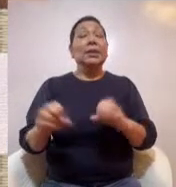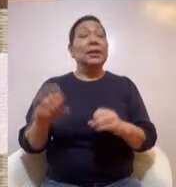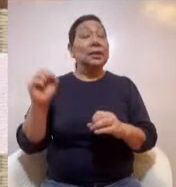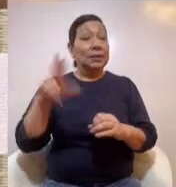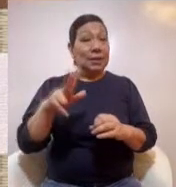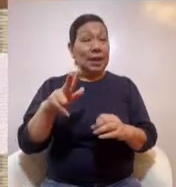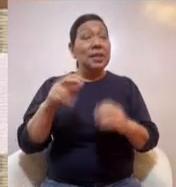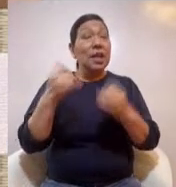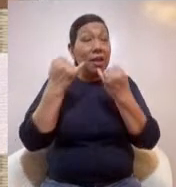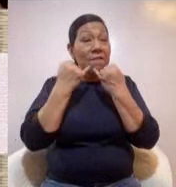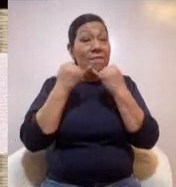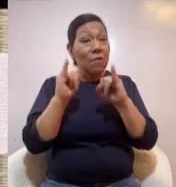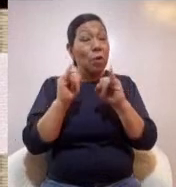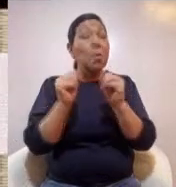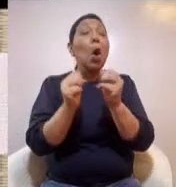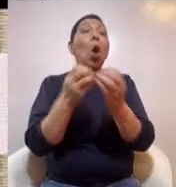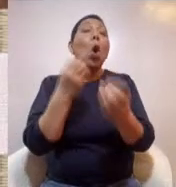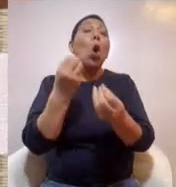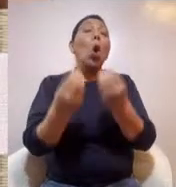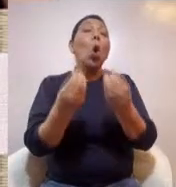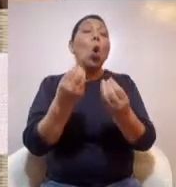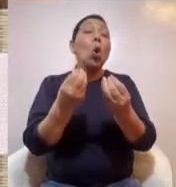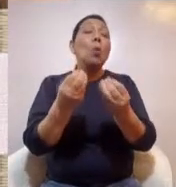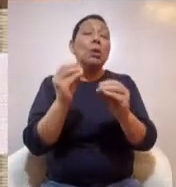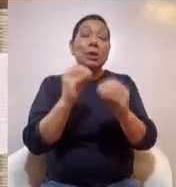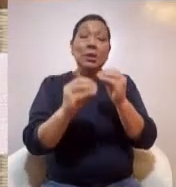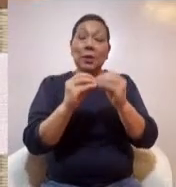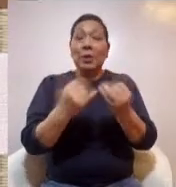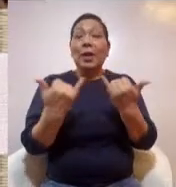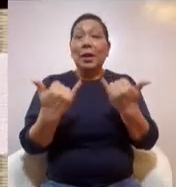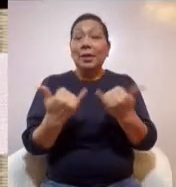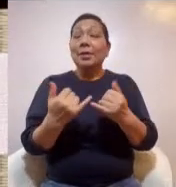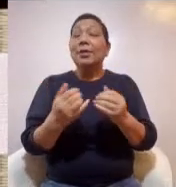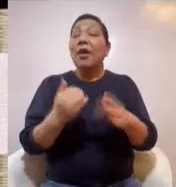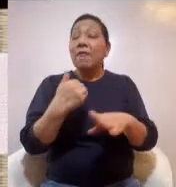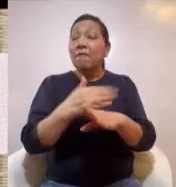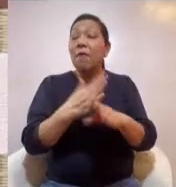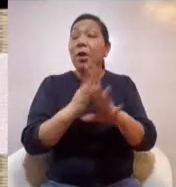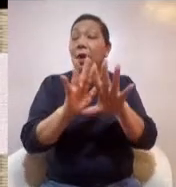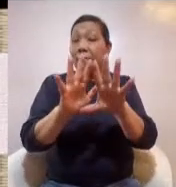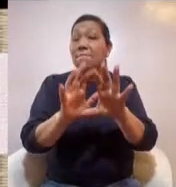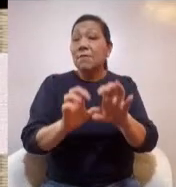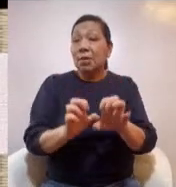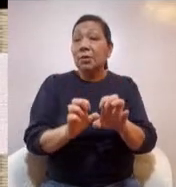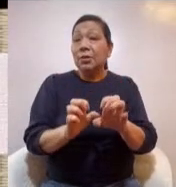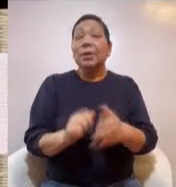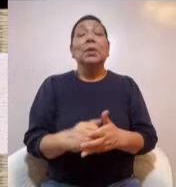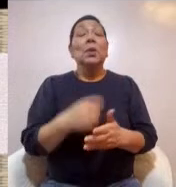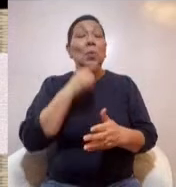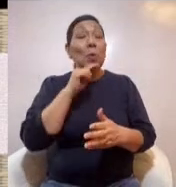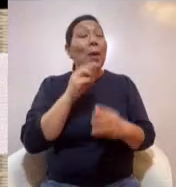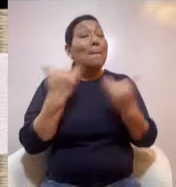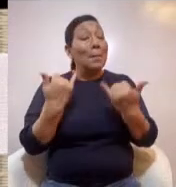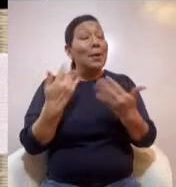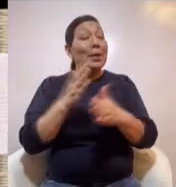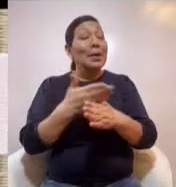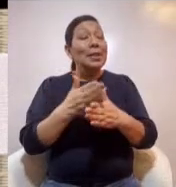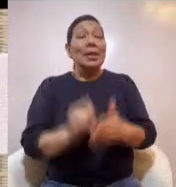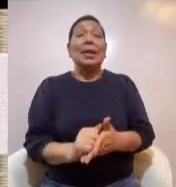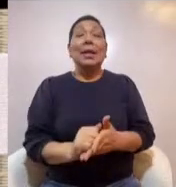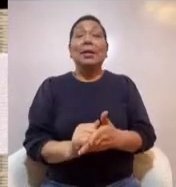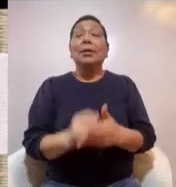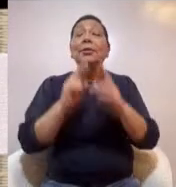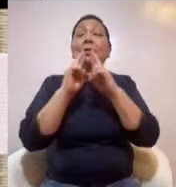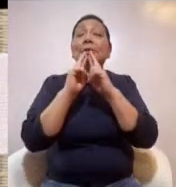que se hace en el tercer informe hemisférico tiene que ver con cómo se deconstruye ese sistema de valor que subordina a las mujeres. Y